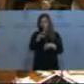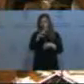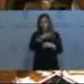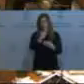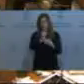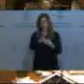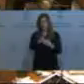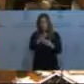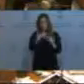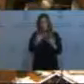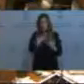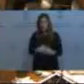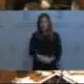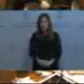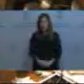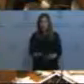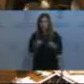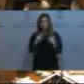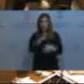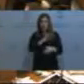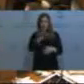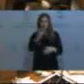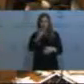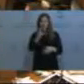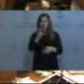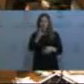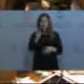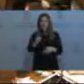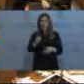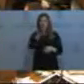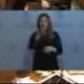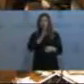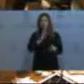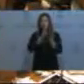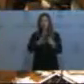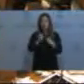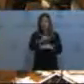favorable para esta moción. Gracias. Gracias, señor Suárez. Tiene la palabra el Grupo Ciudadanos.